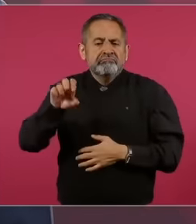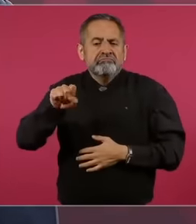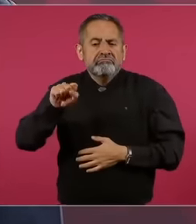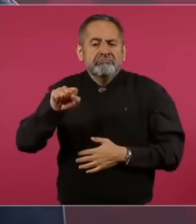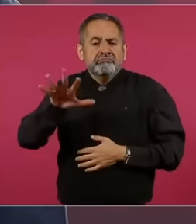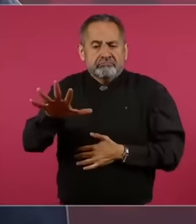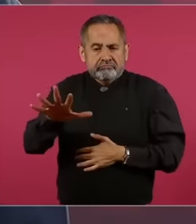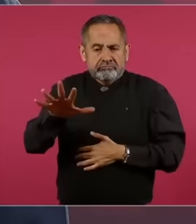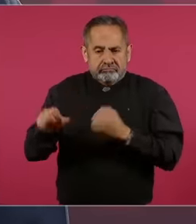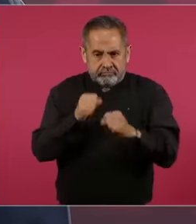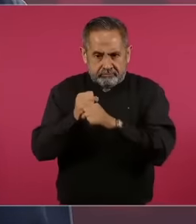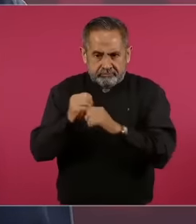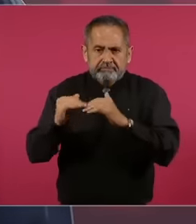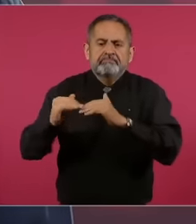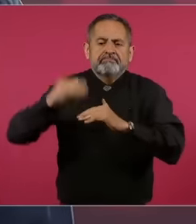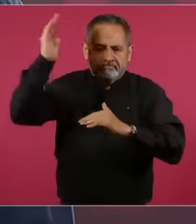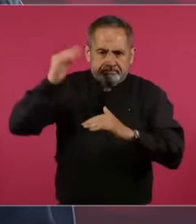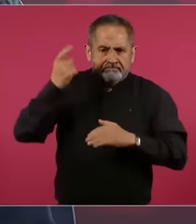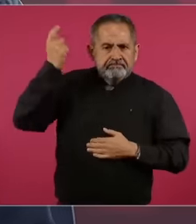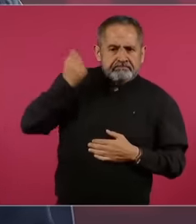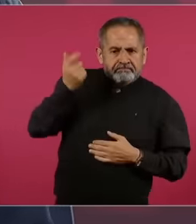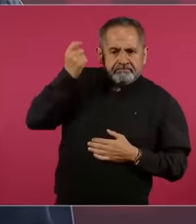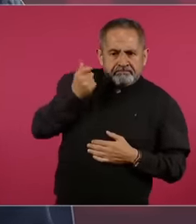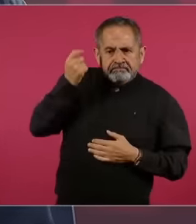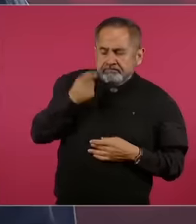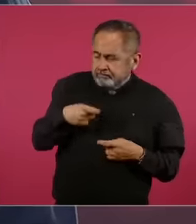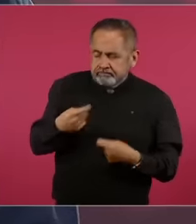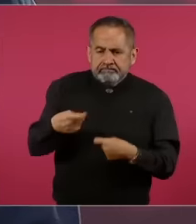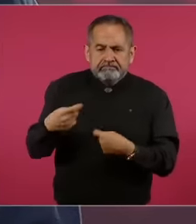ya queda en la Constitución.